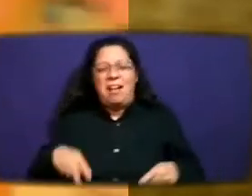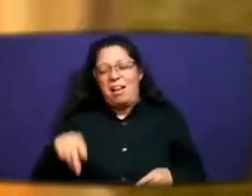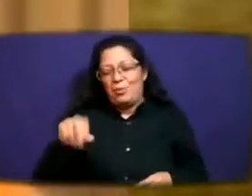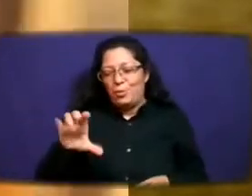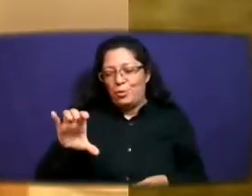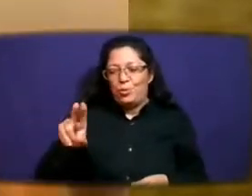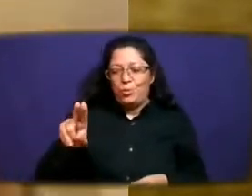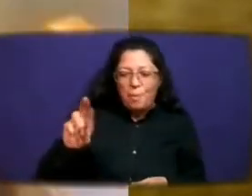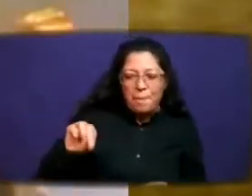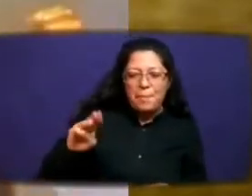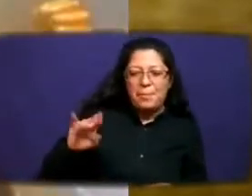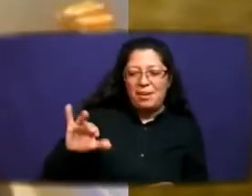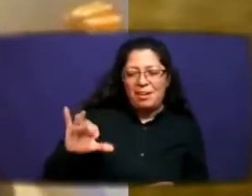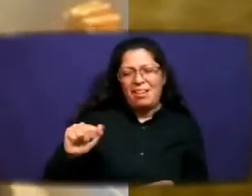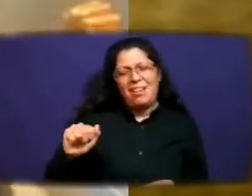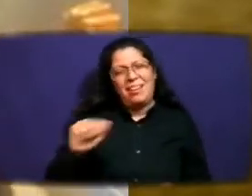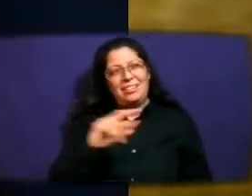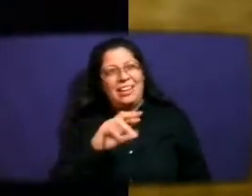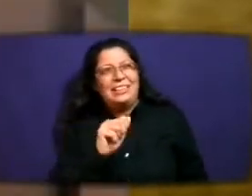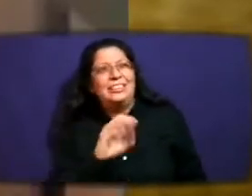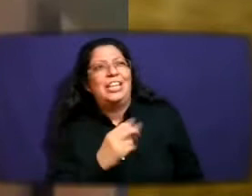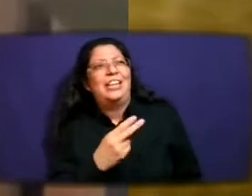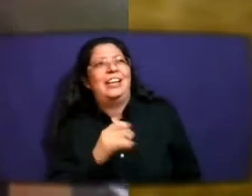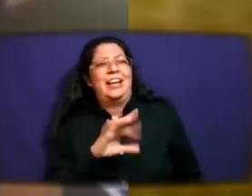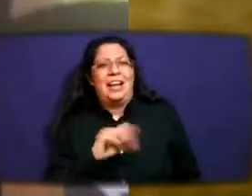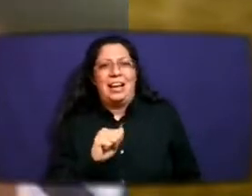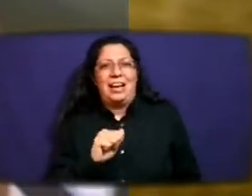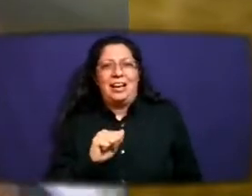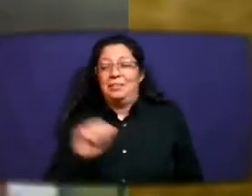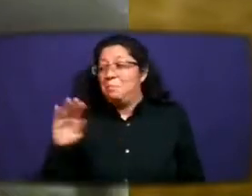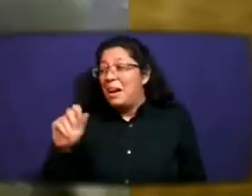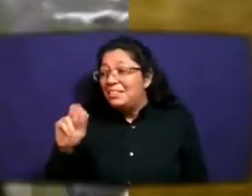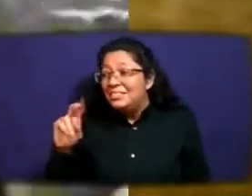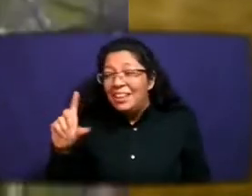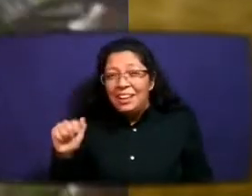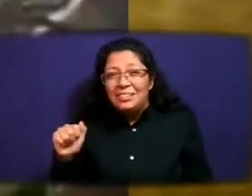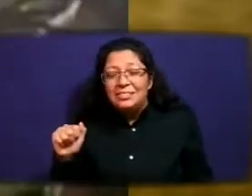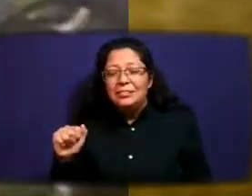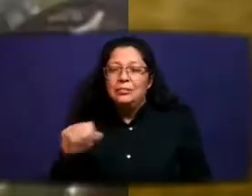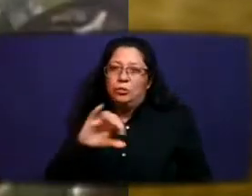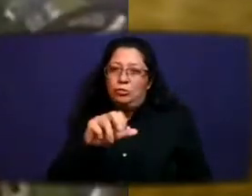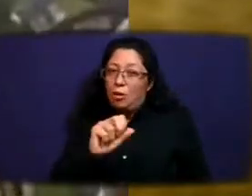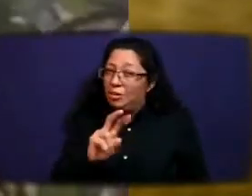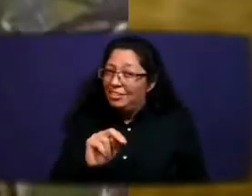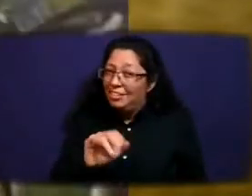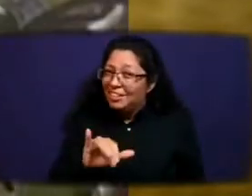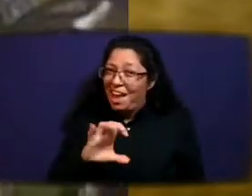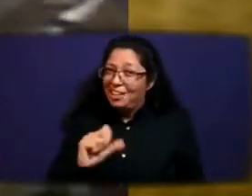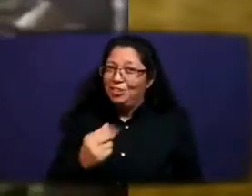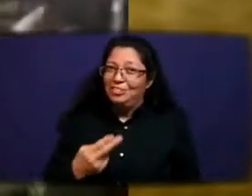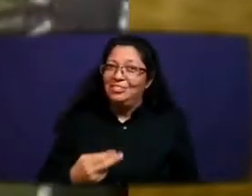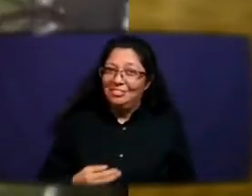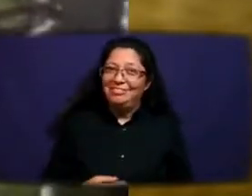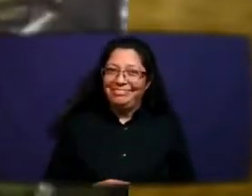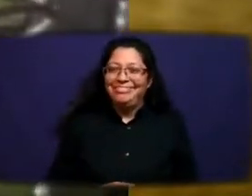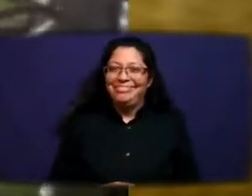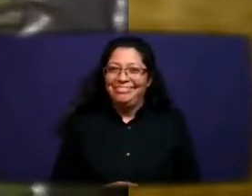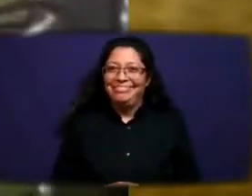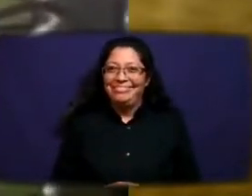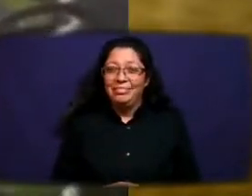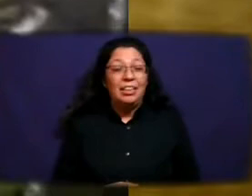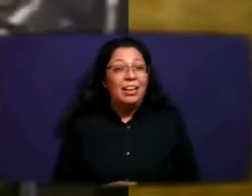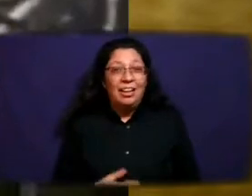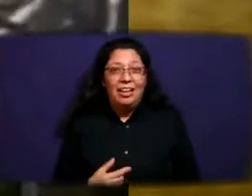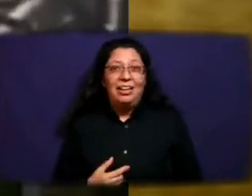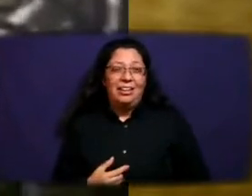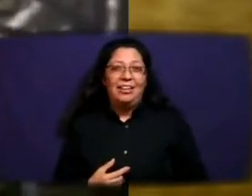Cumbias, rancheras, banda, Johnny Cash. Yo me despierto